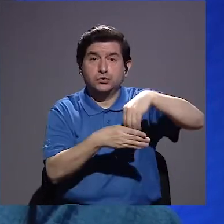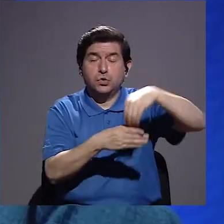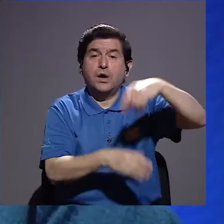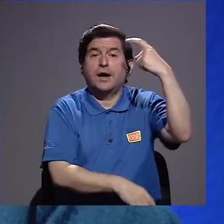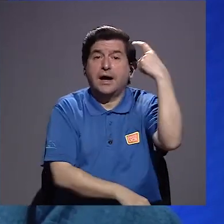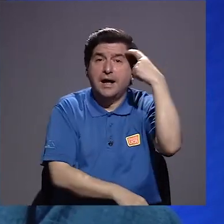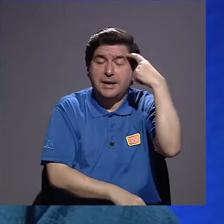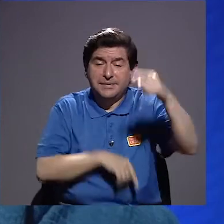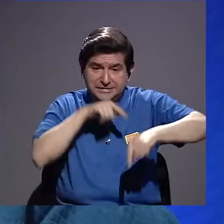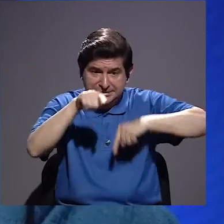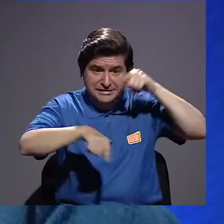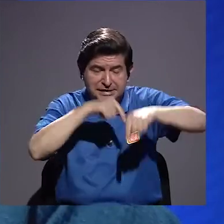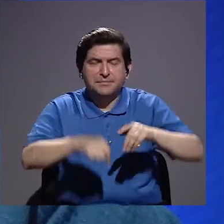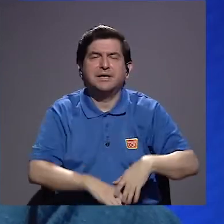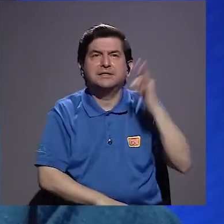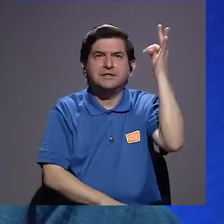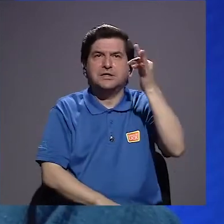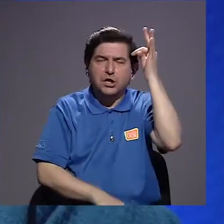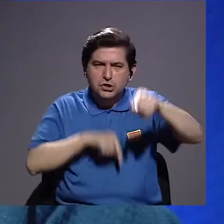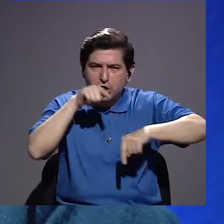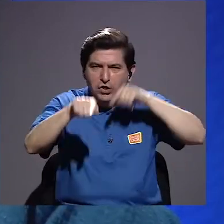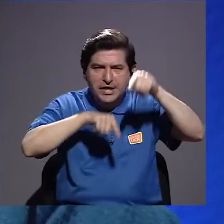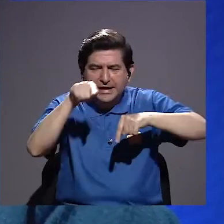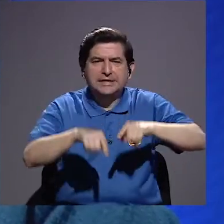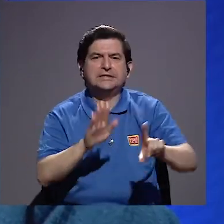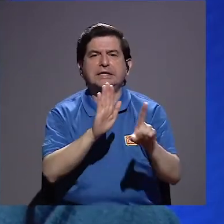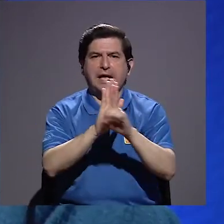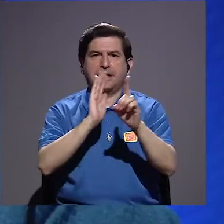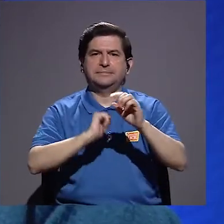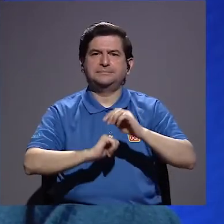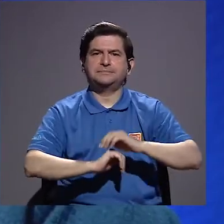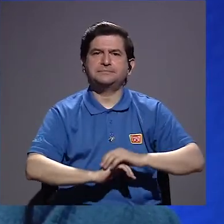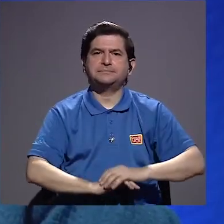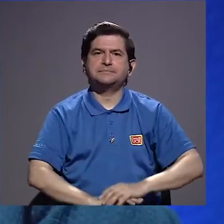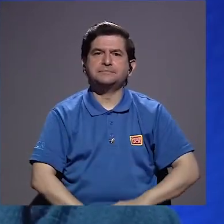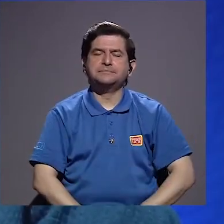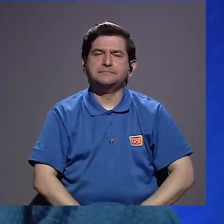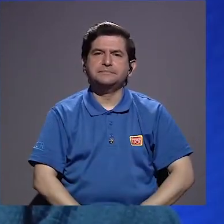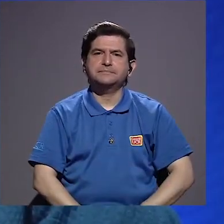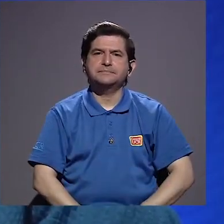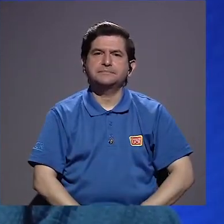base que aportan a este pensamiento crítico, la teoría crítica del derecho,